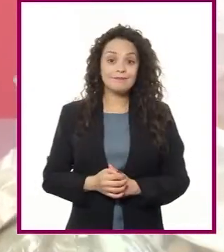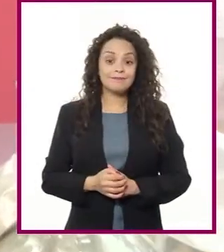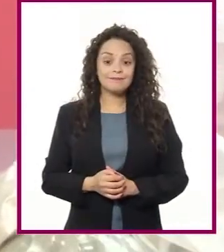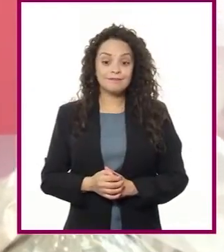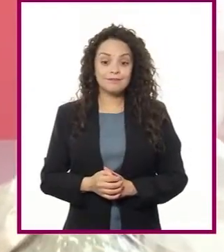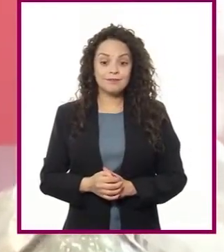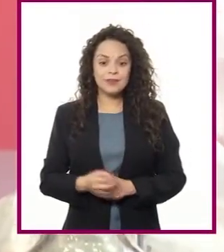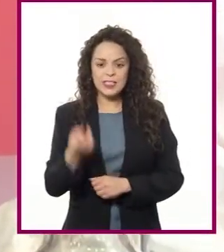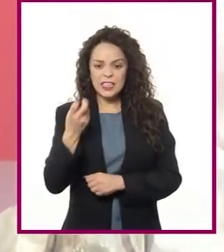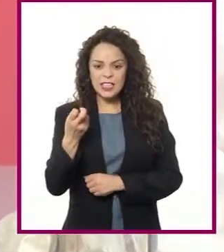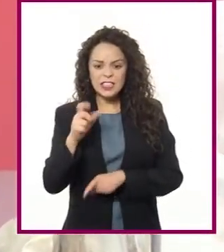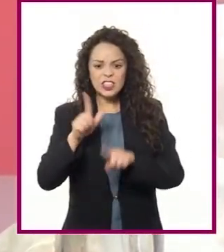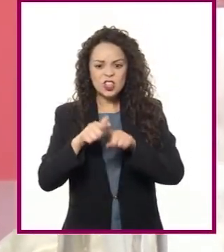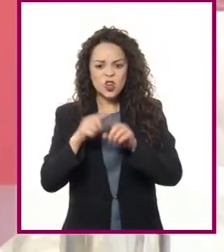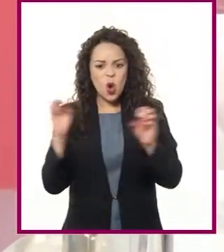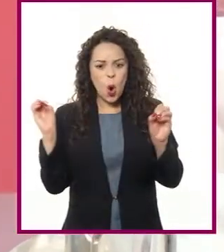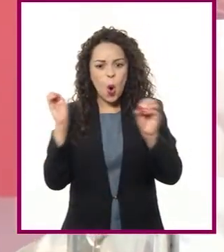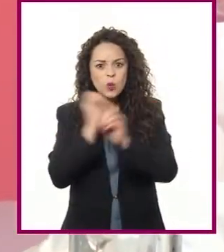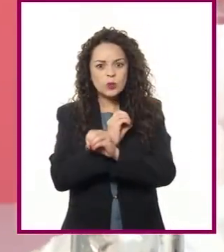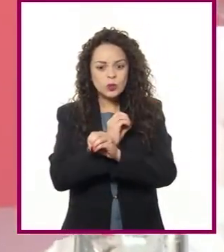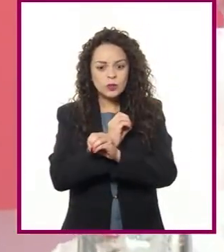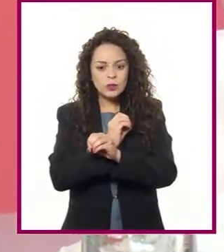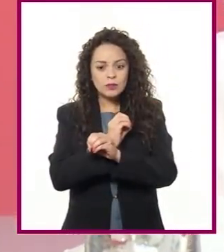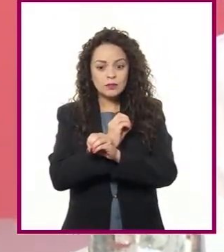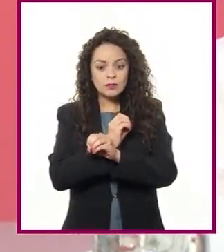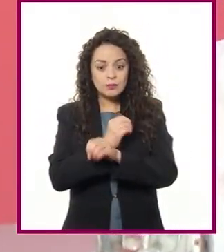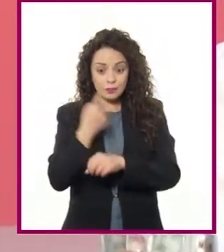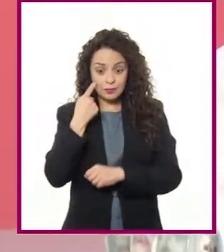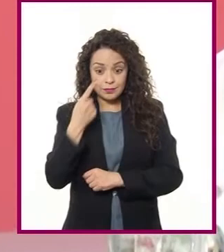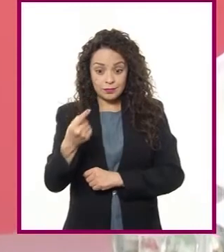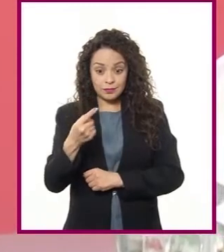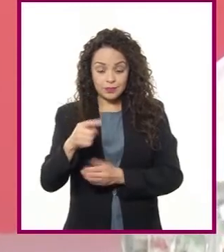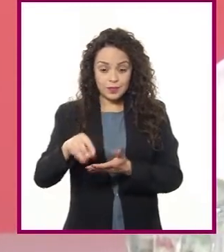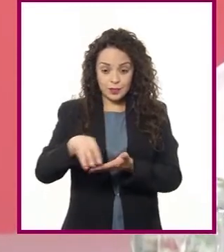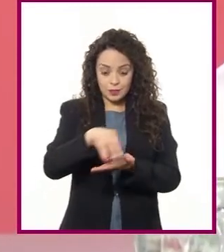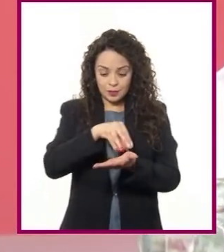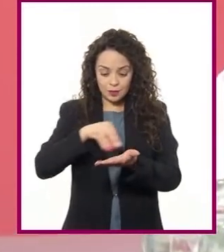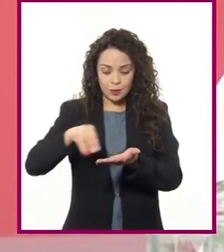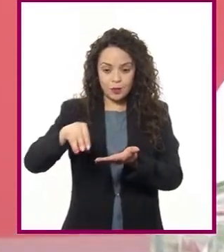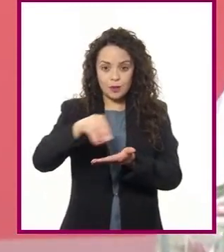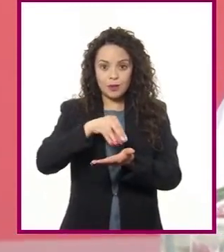Son estas partes oscuras y el imán las va arrastrando.